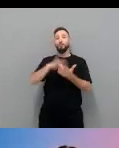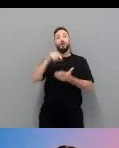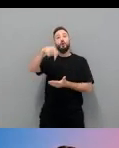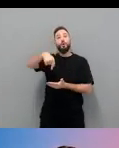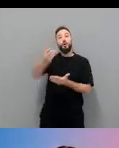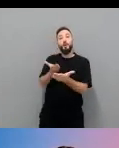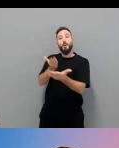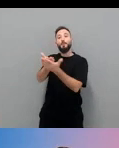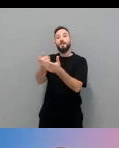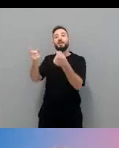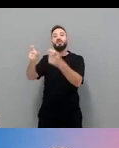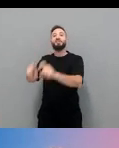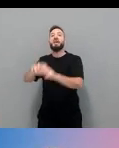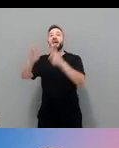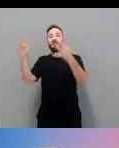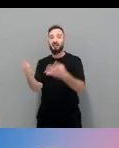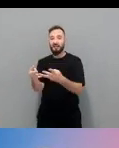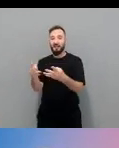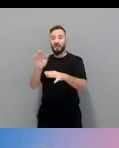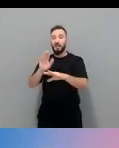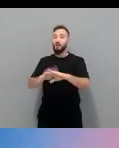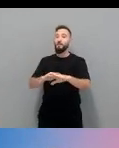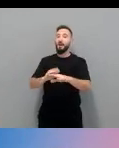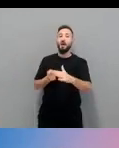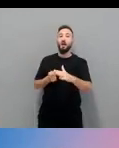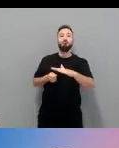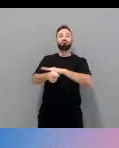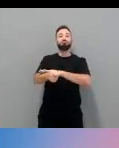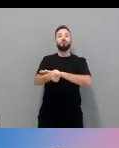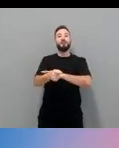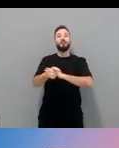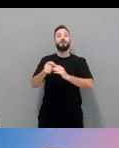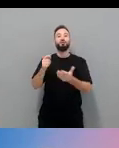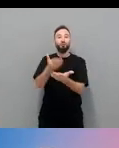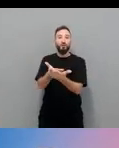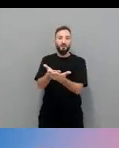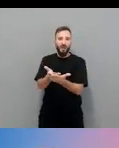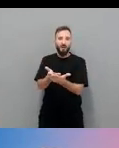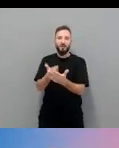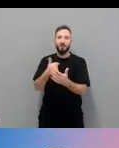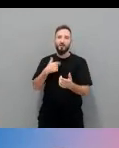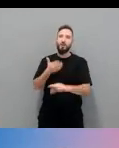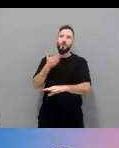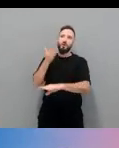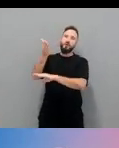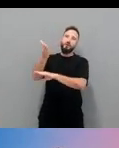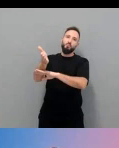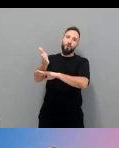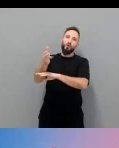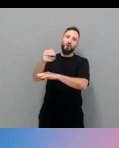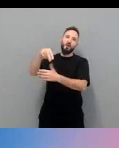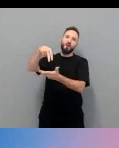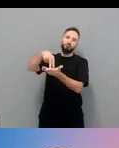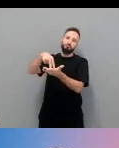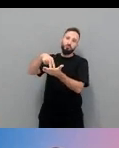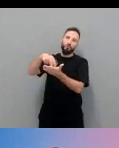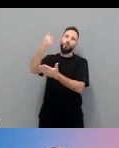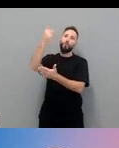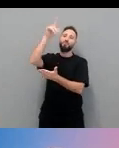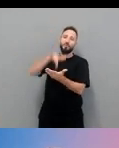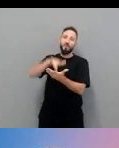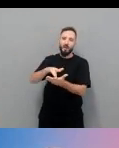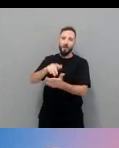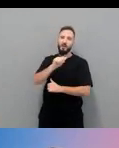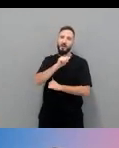vía internet para solicitar un trámite, tengo que ir a ese organismo un día,